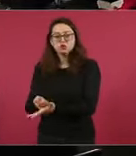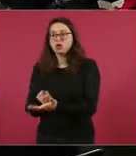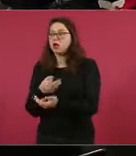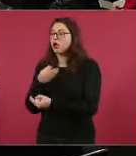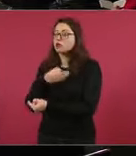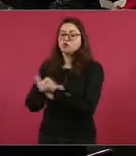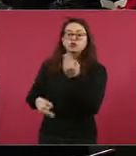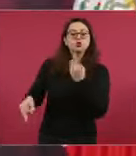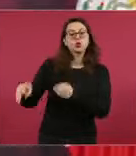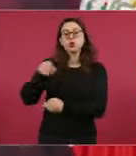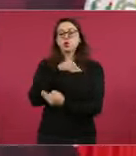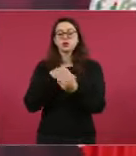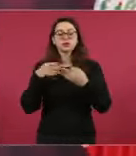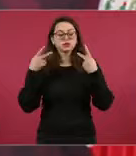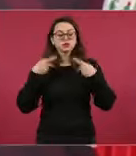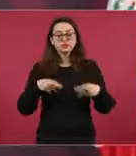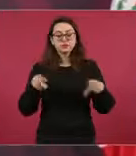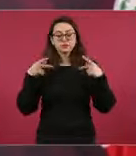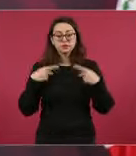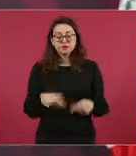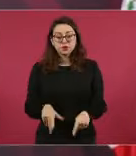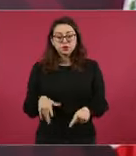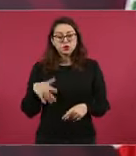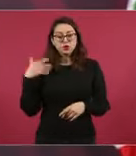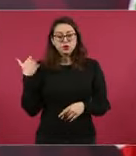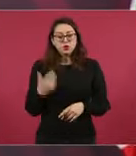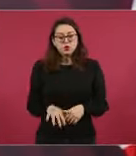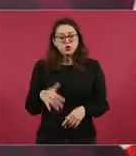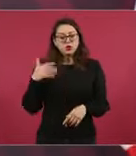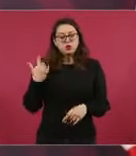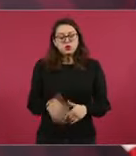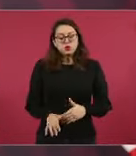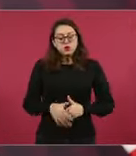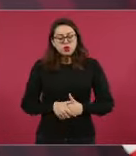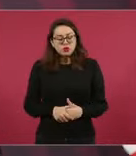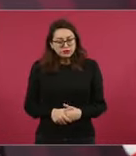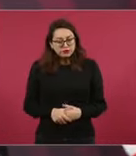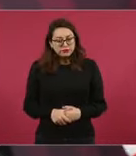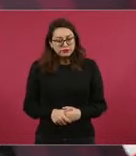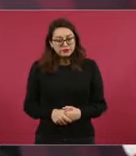Y como nunca se había visto,